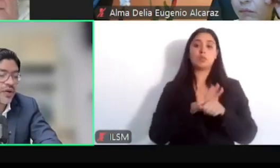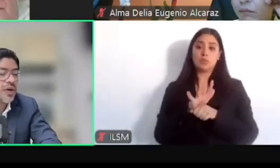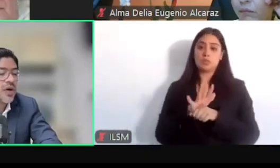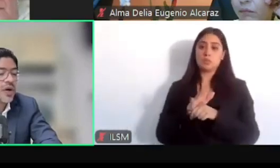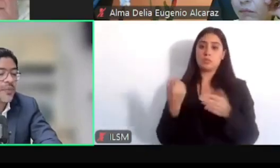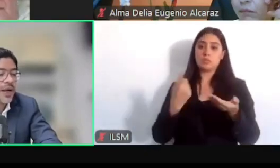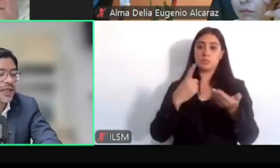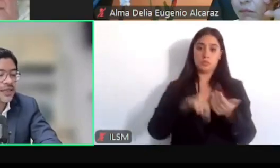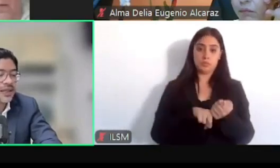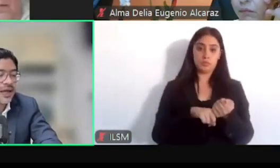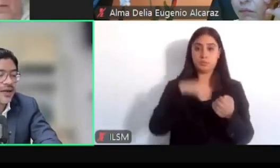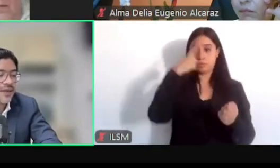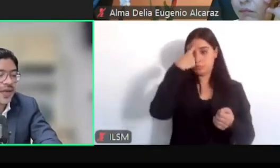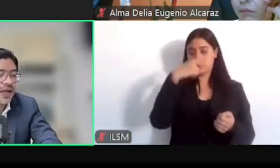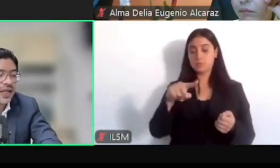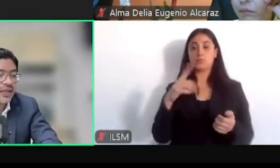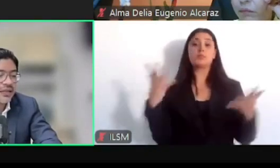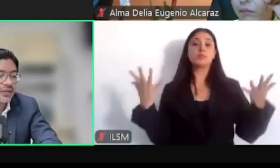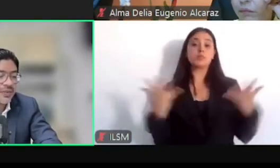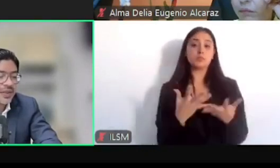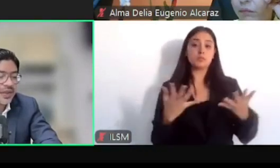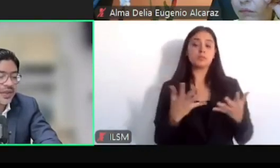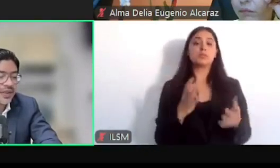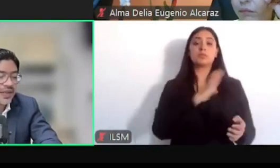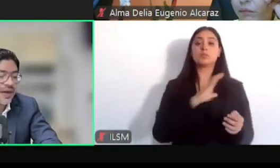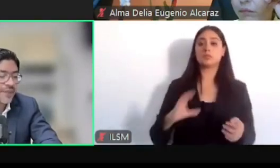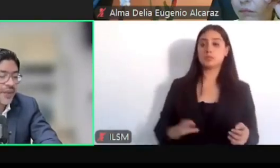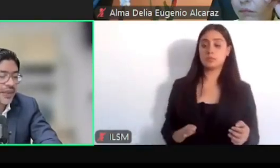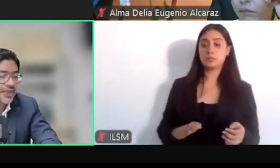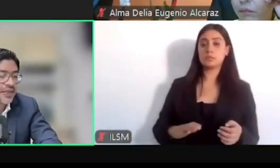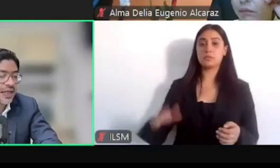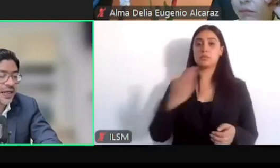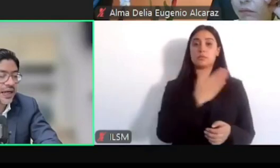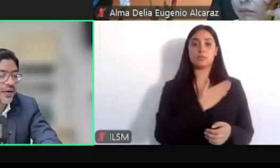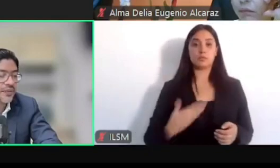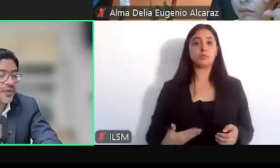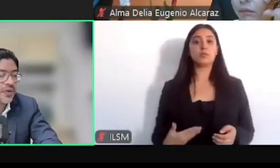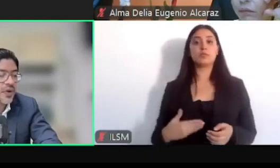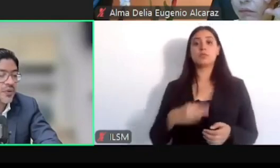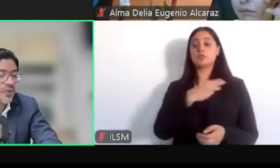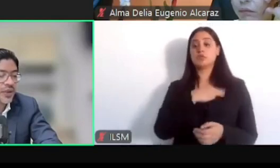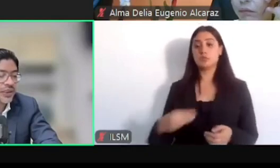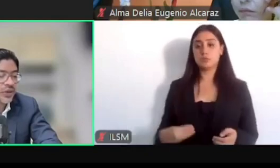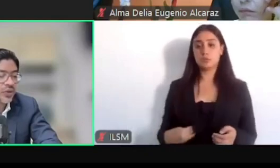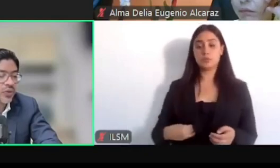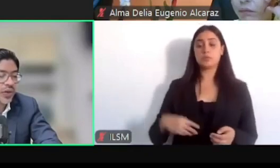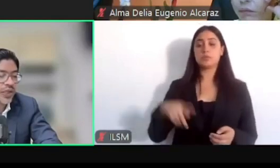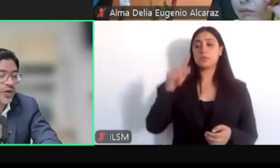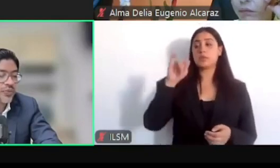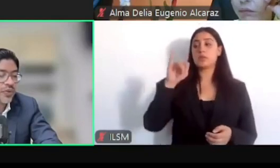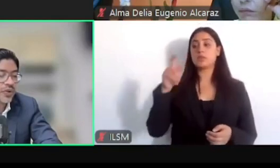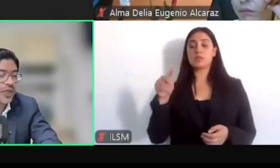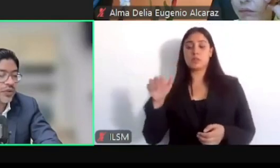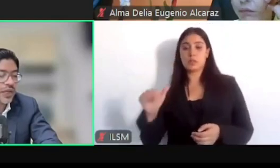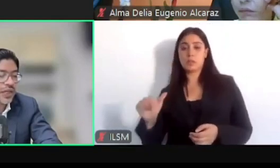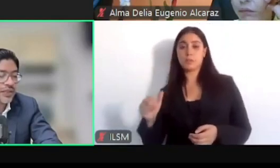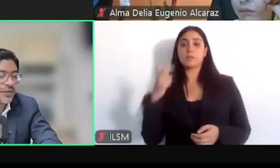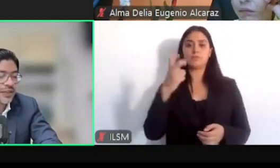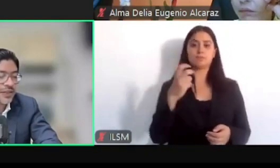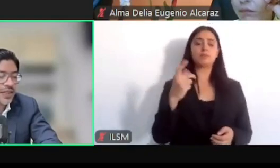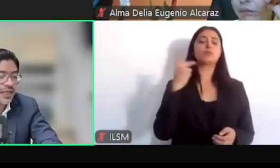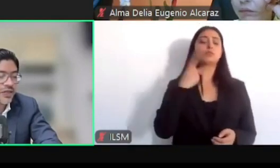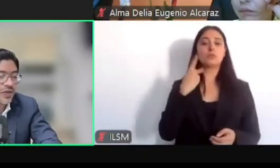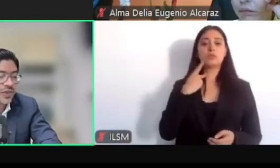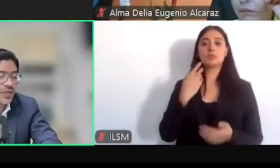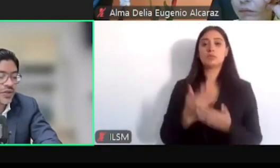interno para Designar candidato a la presidencia de tixa Guerrero por ese Instituto Político por lo tanto en haras de